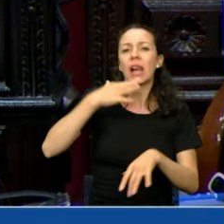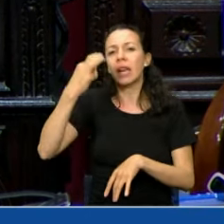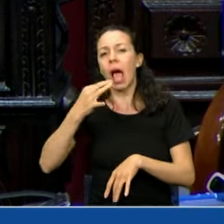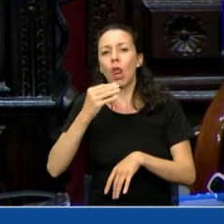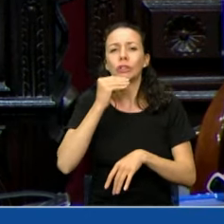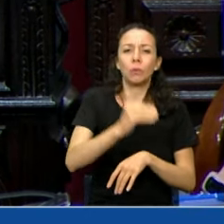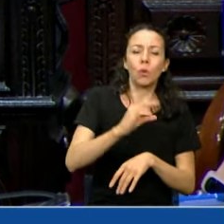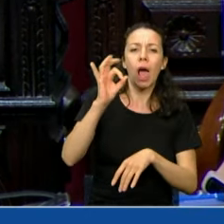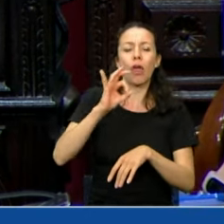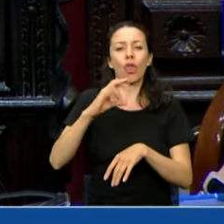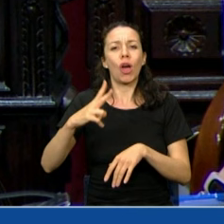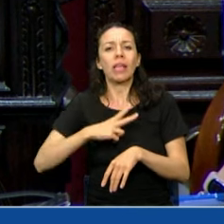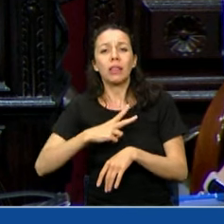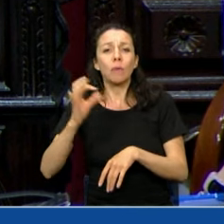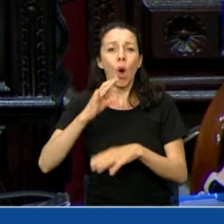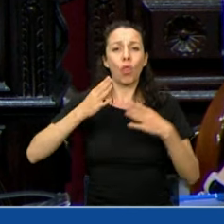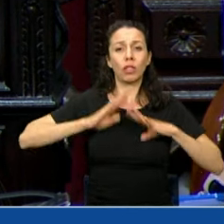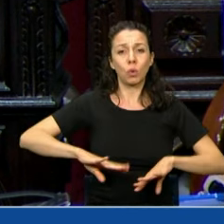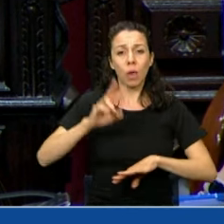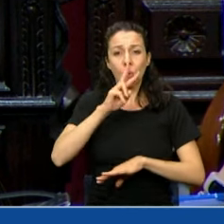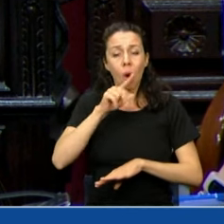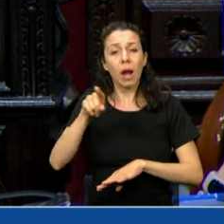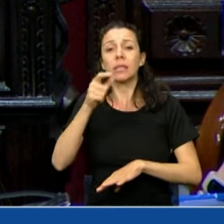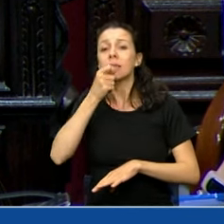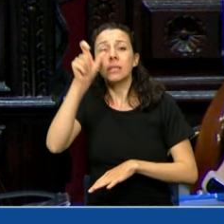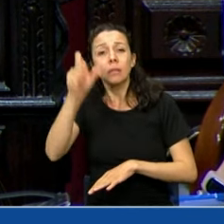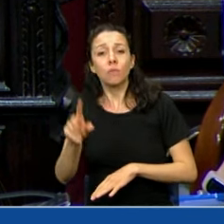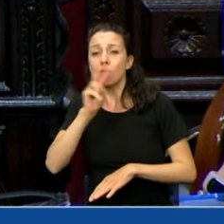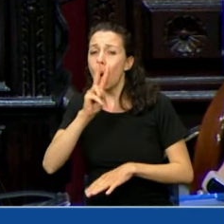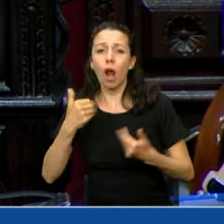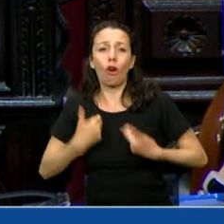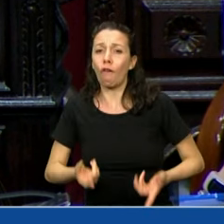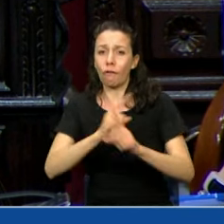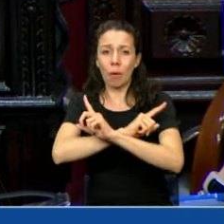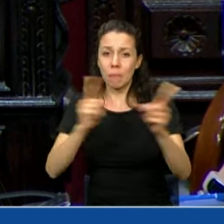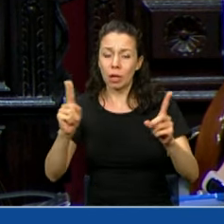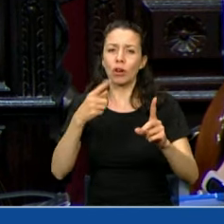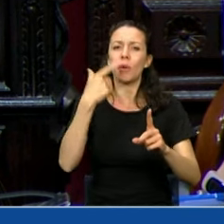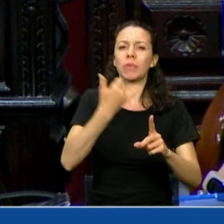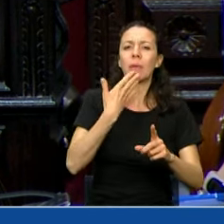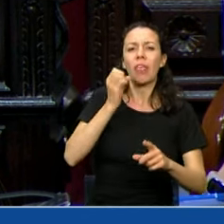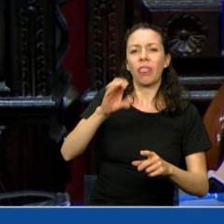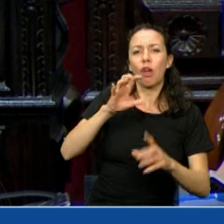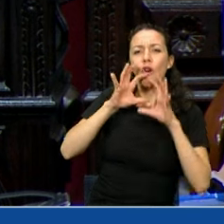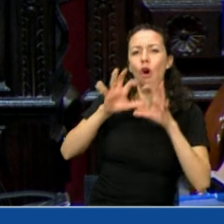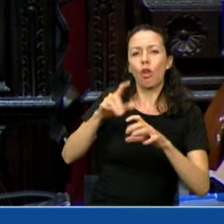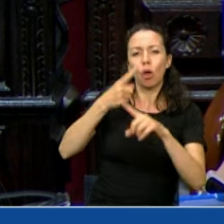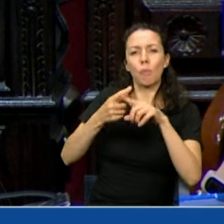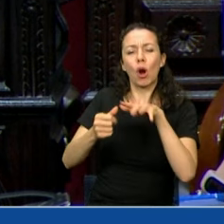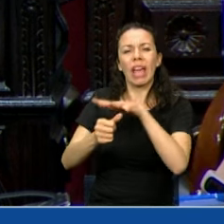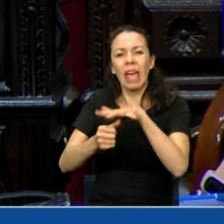íntimo o de desnudez de las mujeres sin su consentimiento discursos de odio de género patrones estereotipados